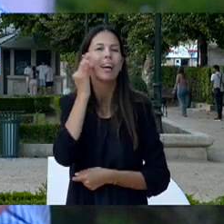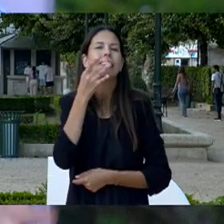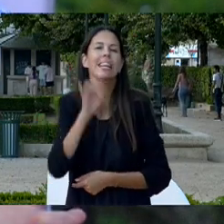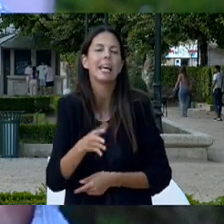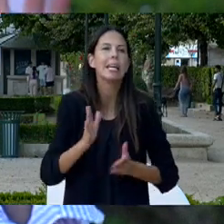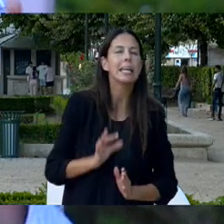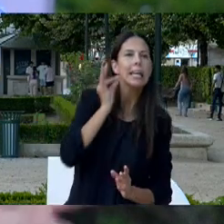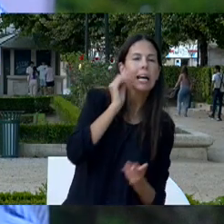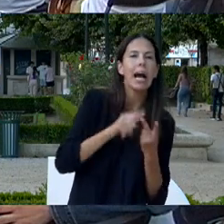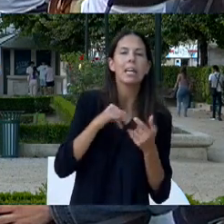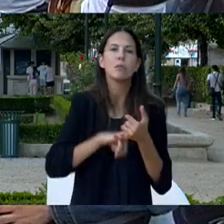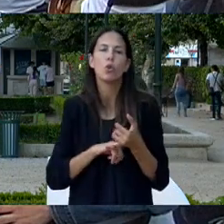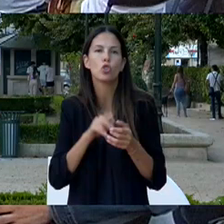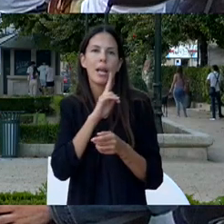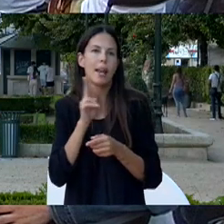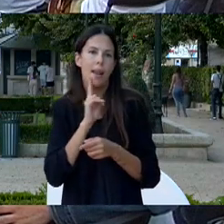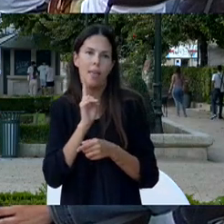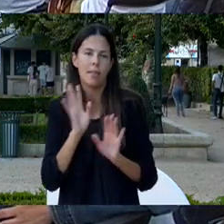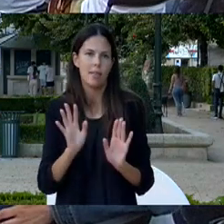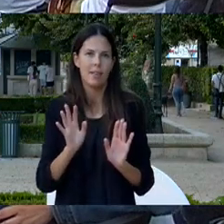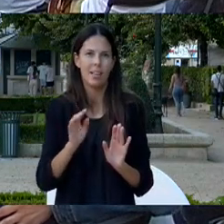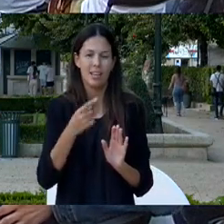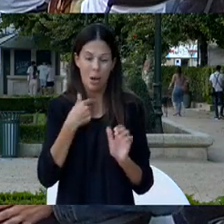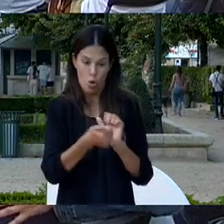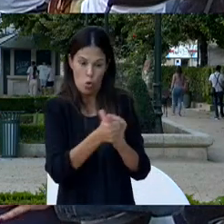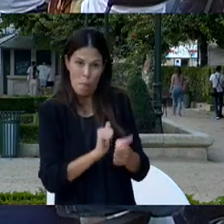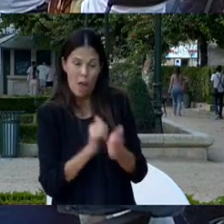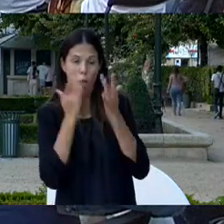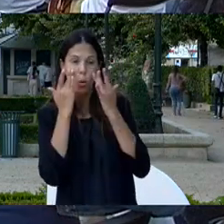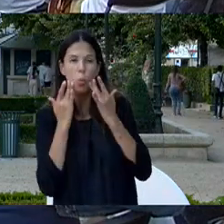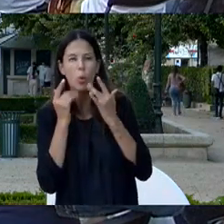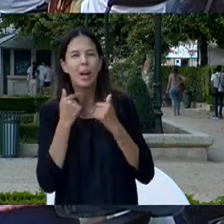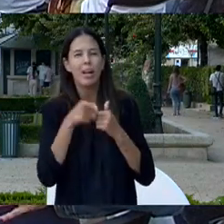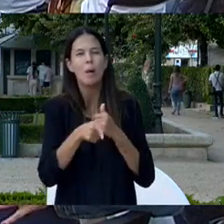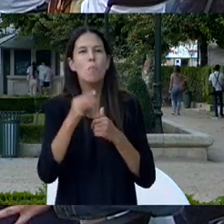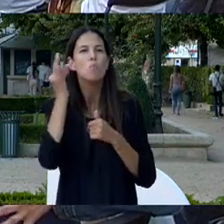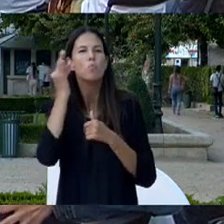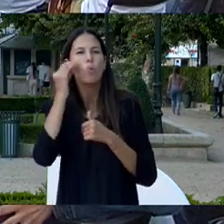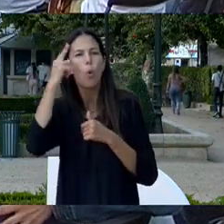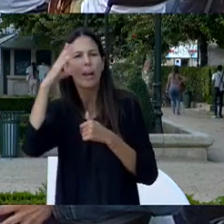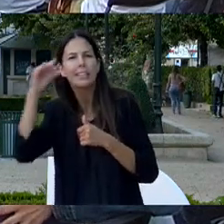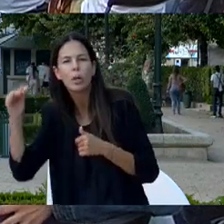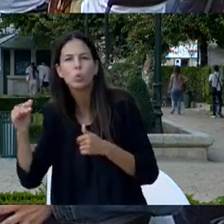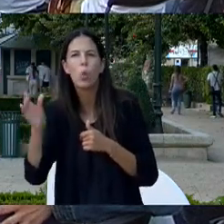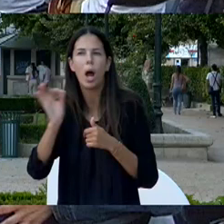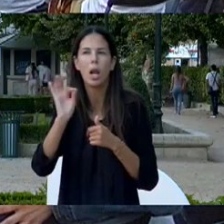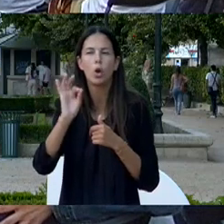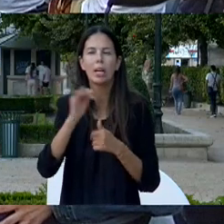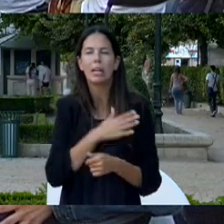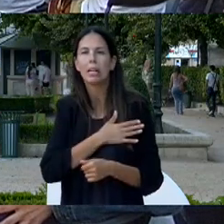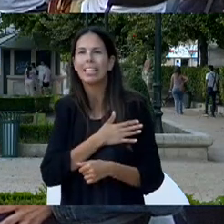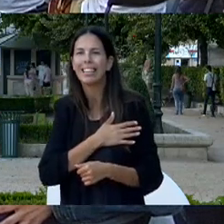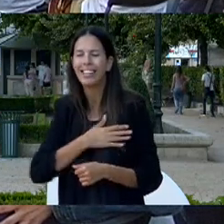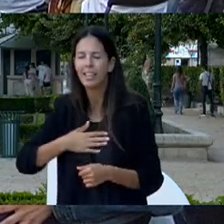e non, copiaba textualmente dunha publicación, la intelectualizada pedantesca que intenta en